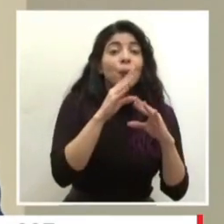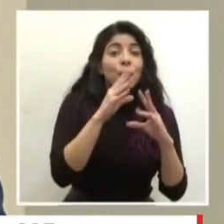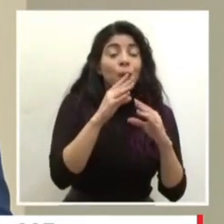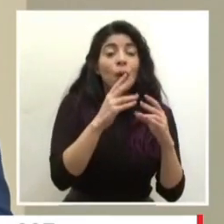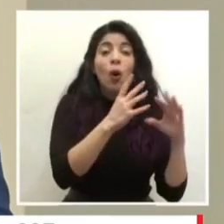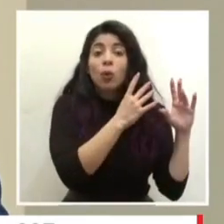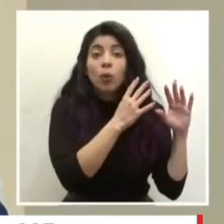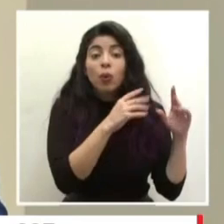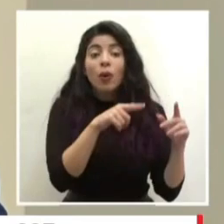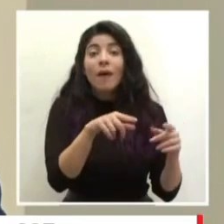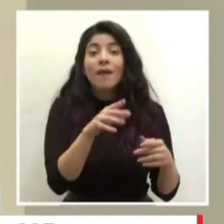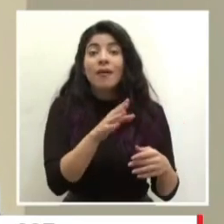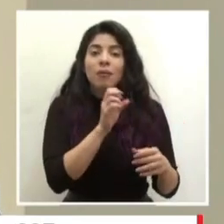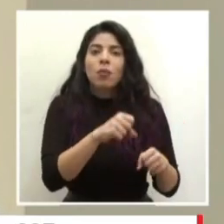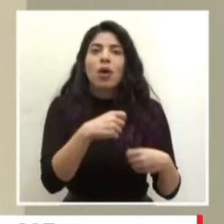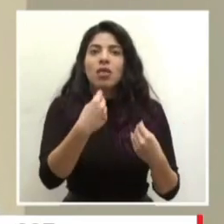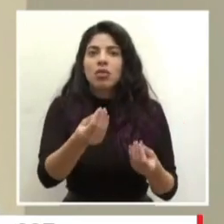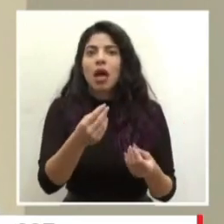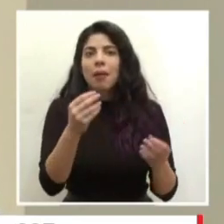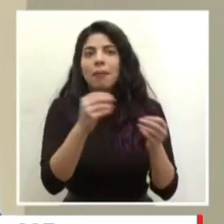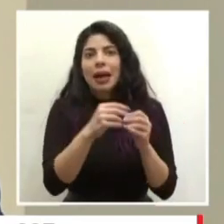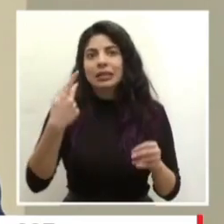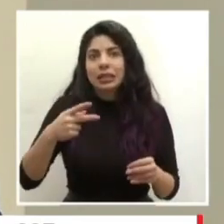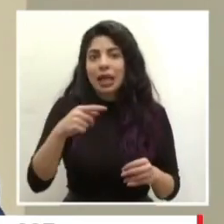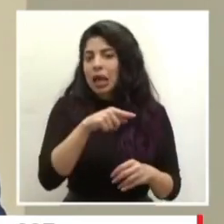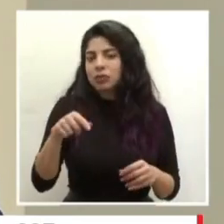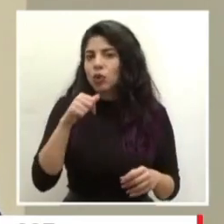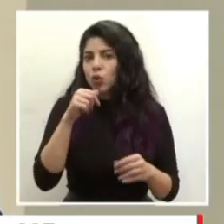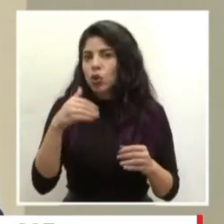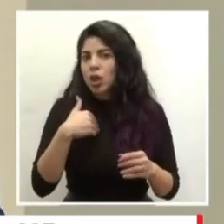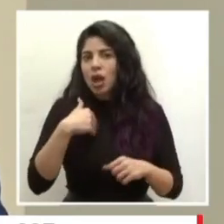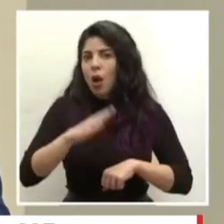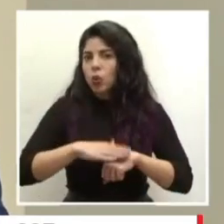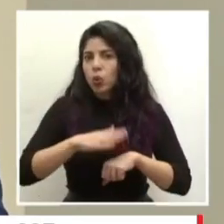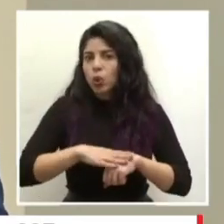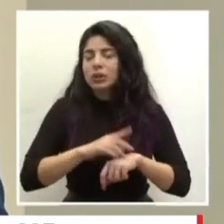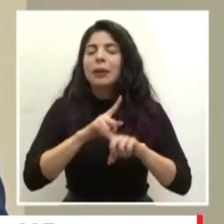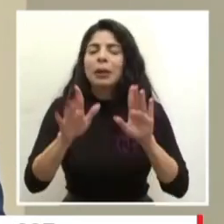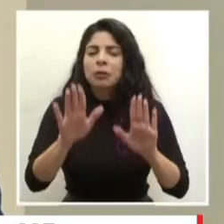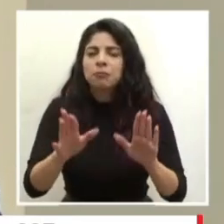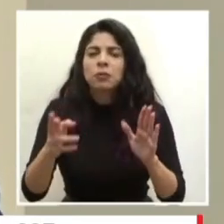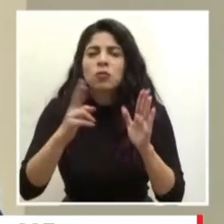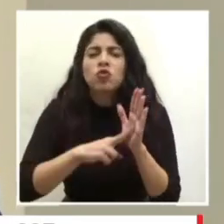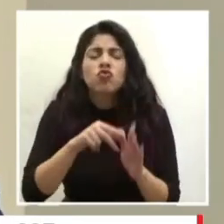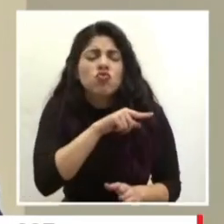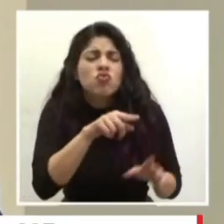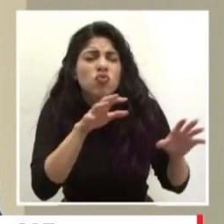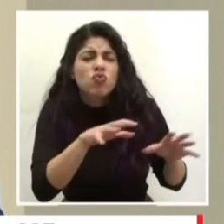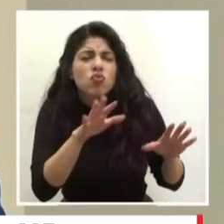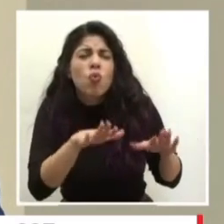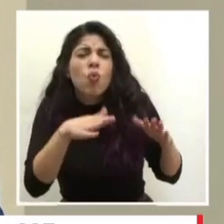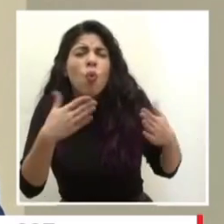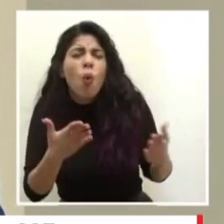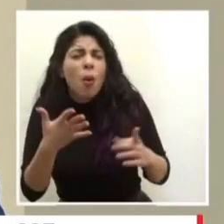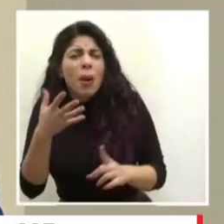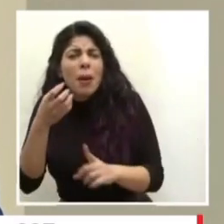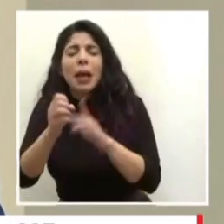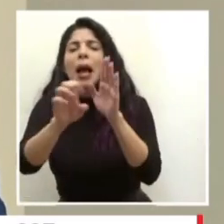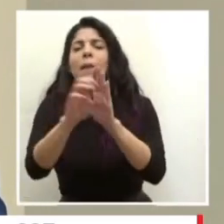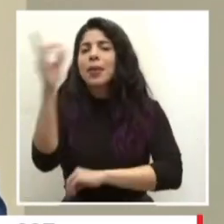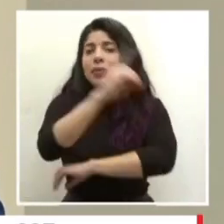aquí todavía no se ha dado autorización para ese tipo de actividades. Pero insisto, o sea, ¿cómo incide en ese tipo de actividades? El Día del